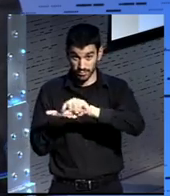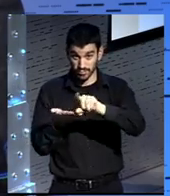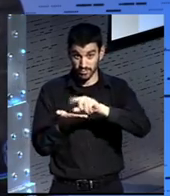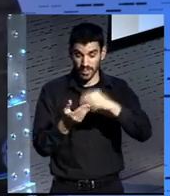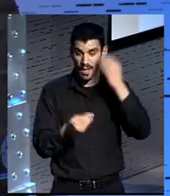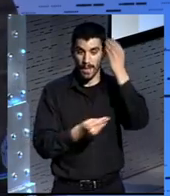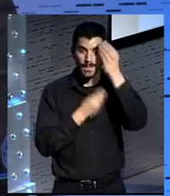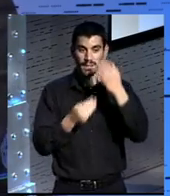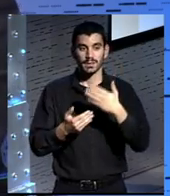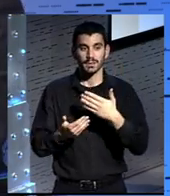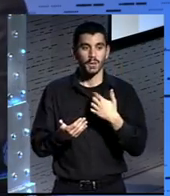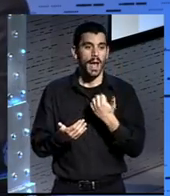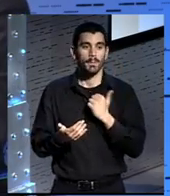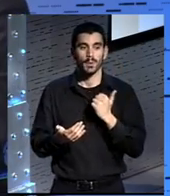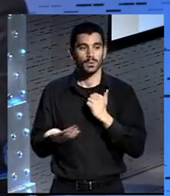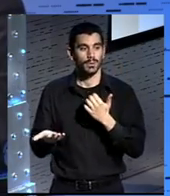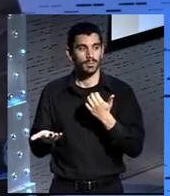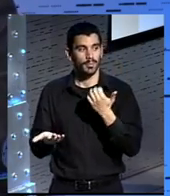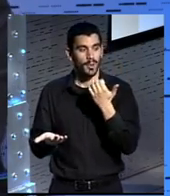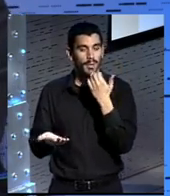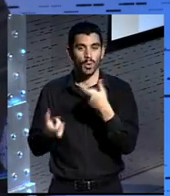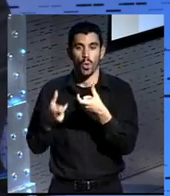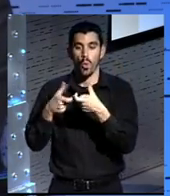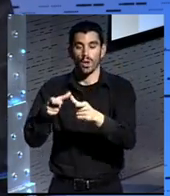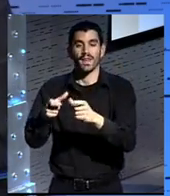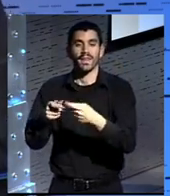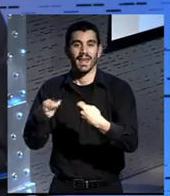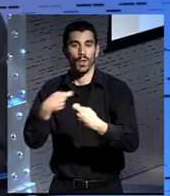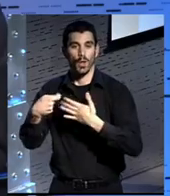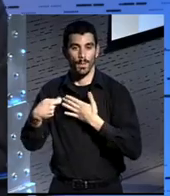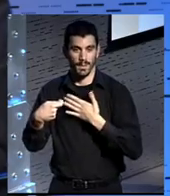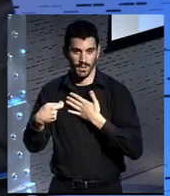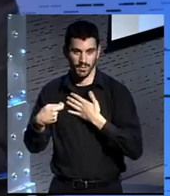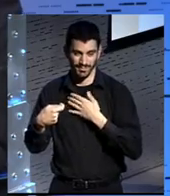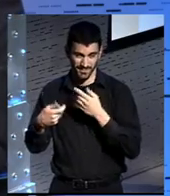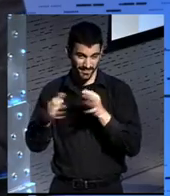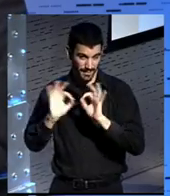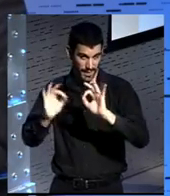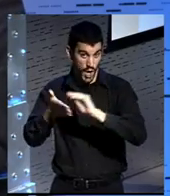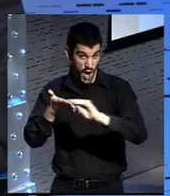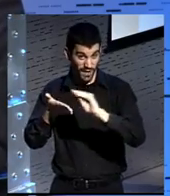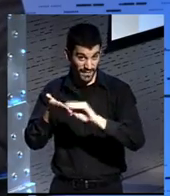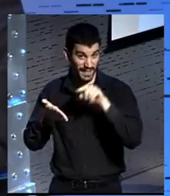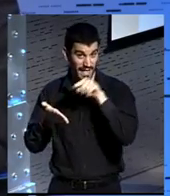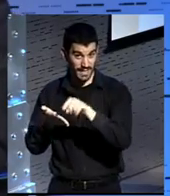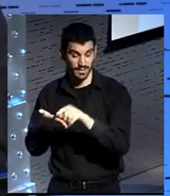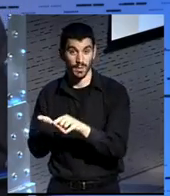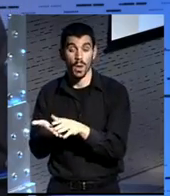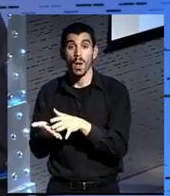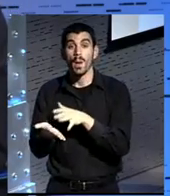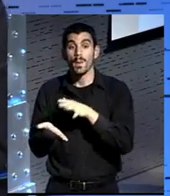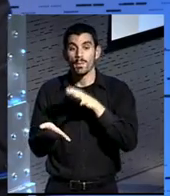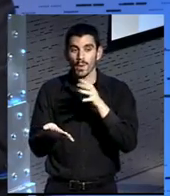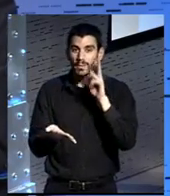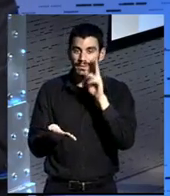sus terminales de negocio, es decir, las unidades de negocio y las oficinas en concreto. Porque efectivamente las corrientes vienen